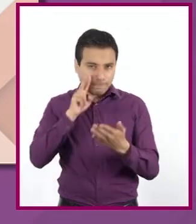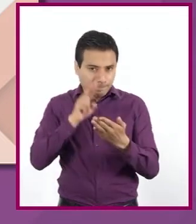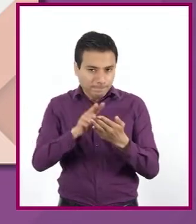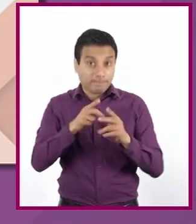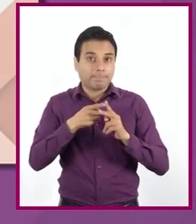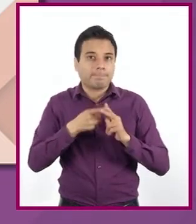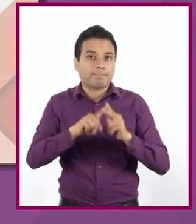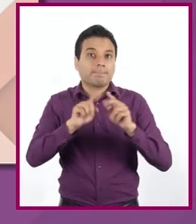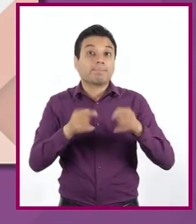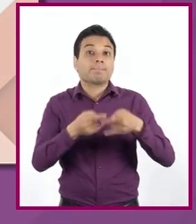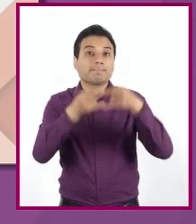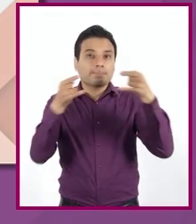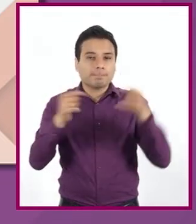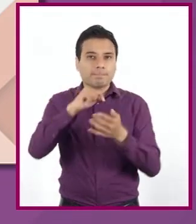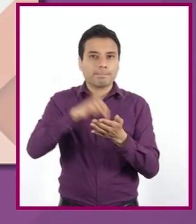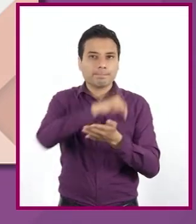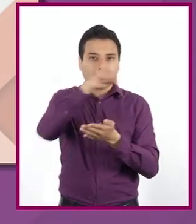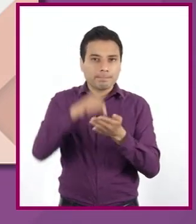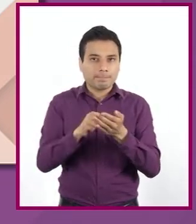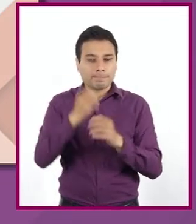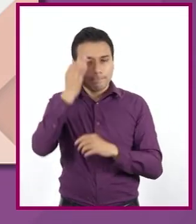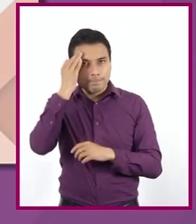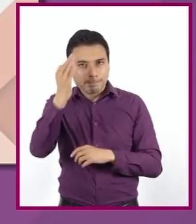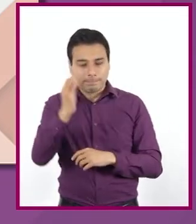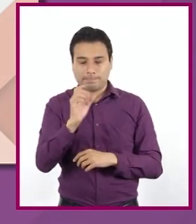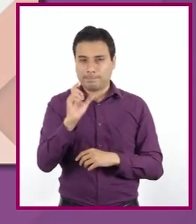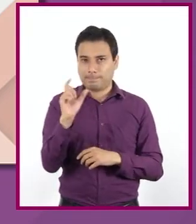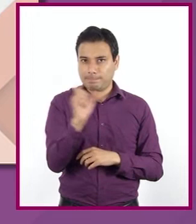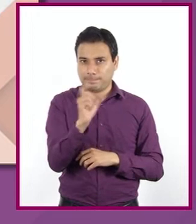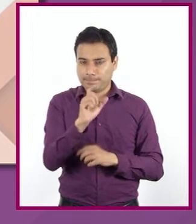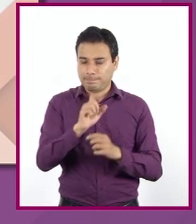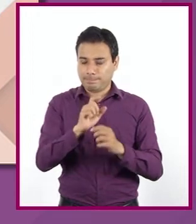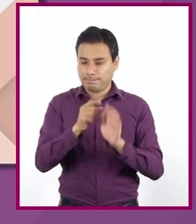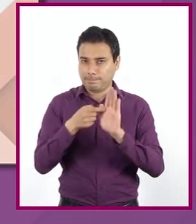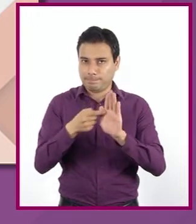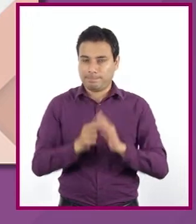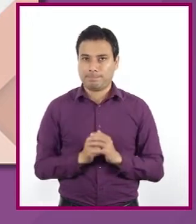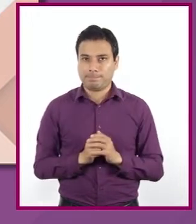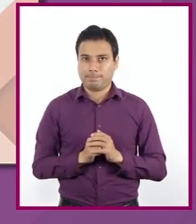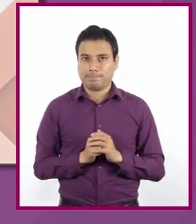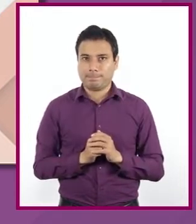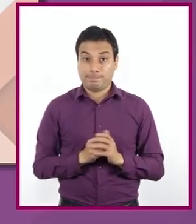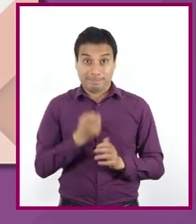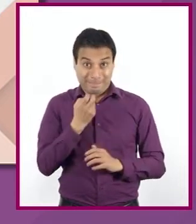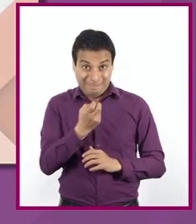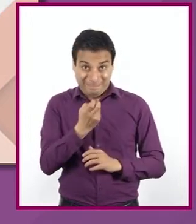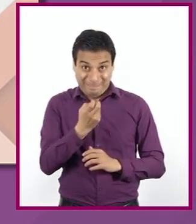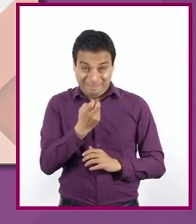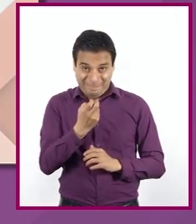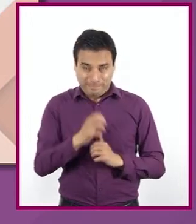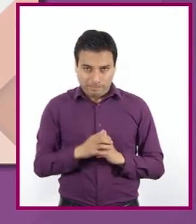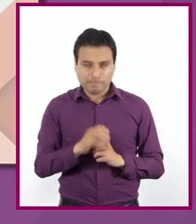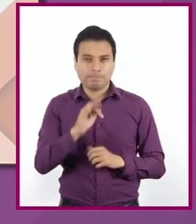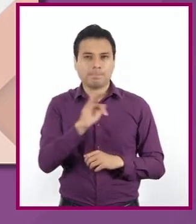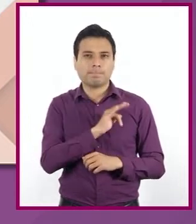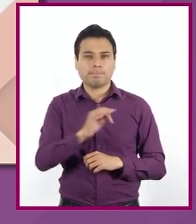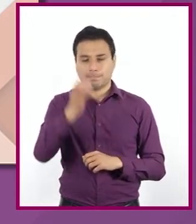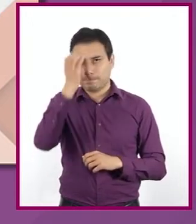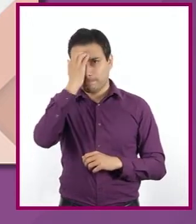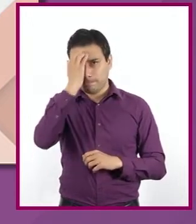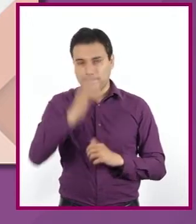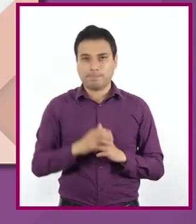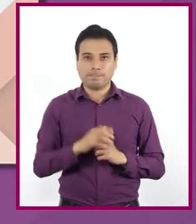nos ubica en el tiempo y lugar en que los hechos sucedieron. En este momento podemos identificar elementos como: